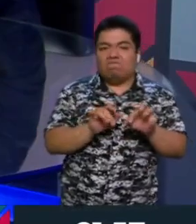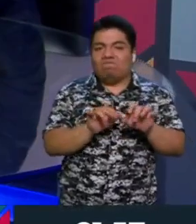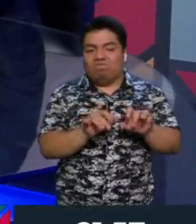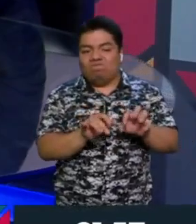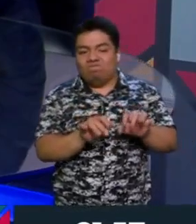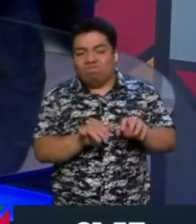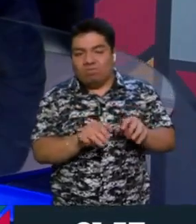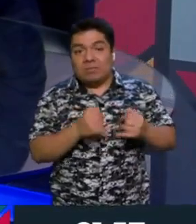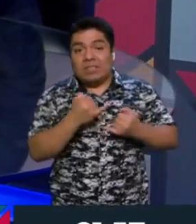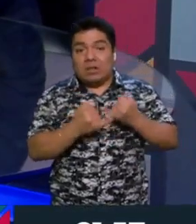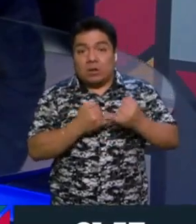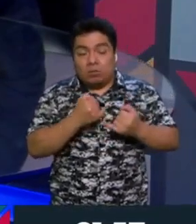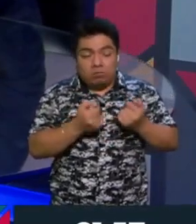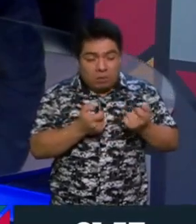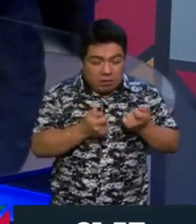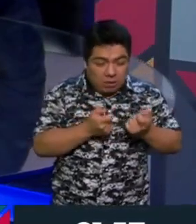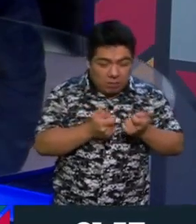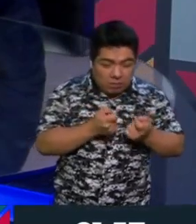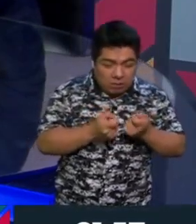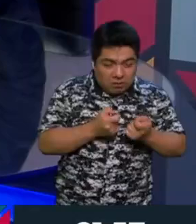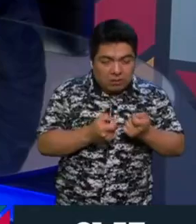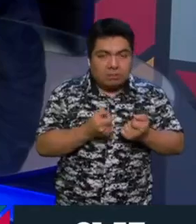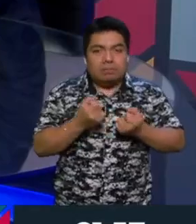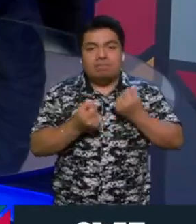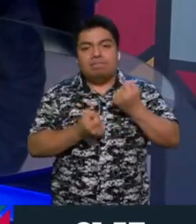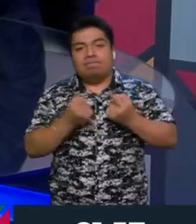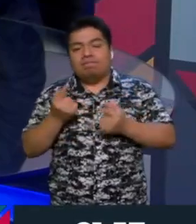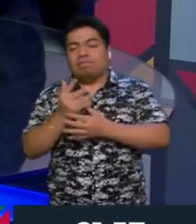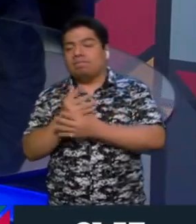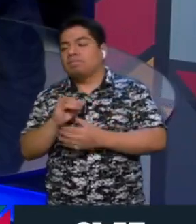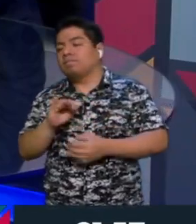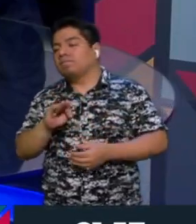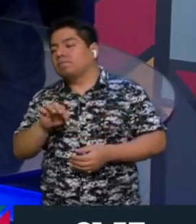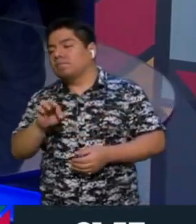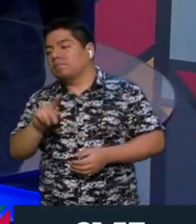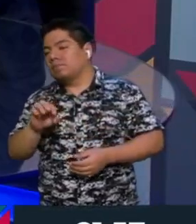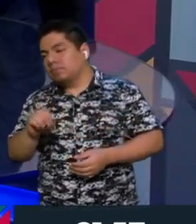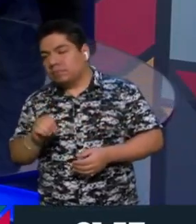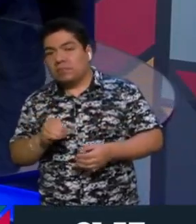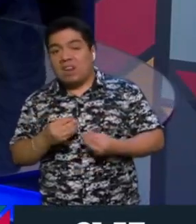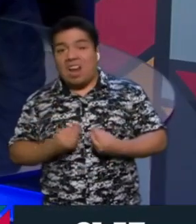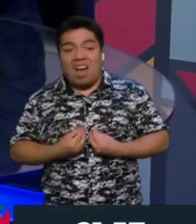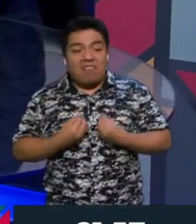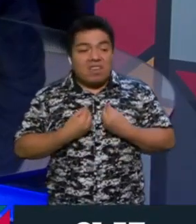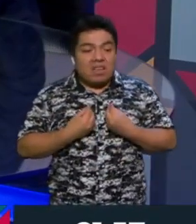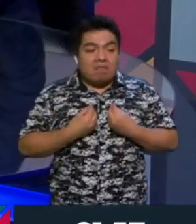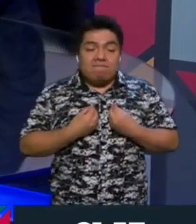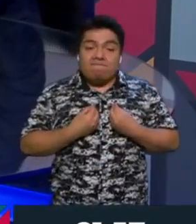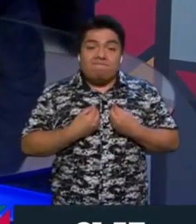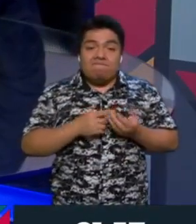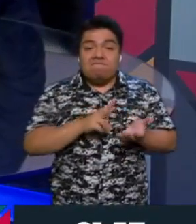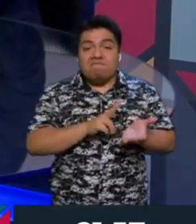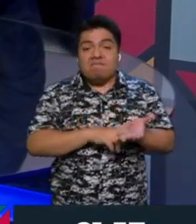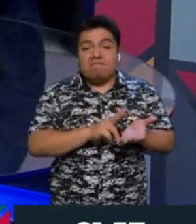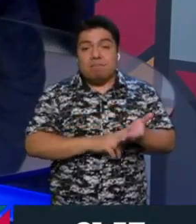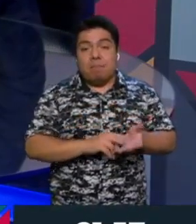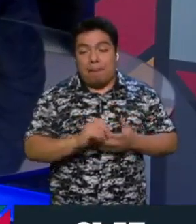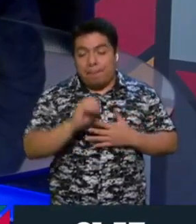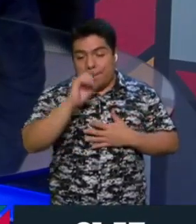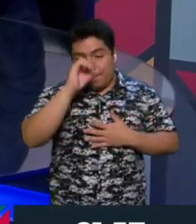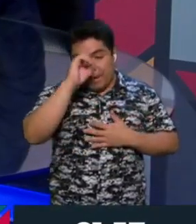y para quienes, como diría José Alfredo Jiménez, la vida no vale nada, ¿no? Creo, por otra parte, que este libro